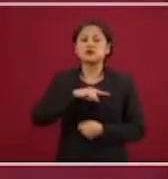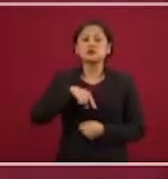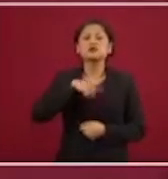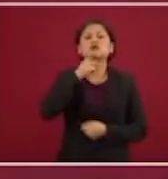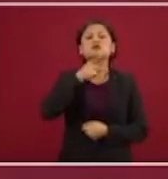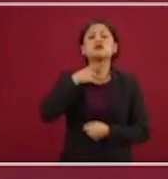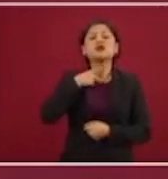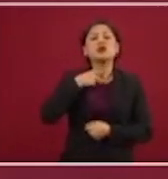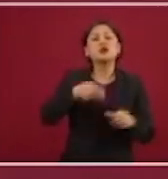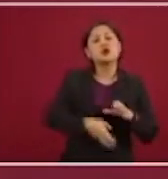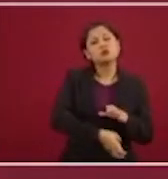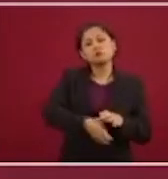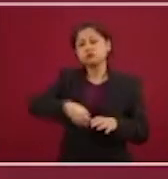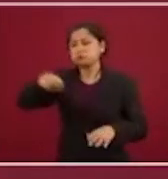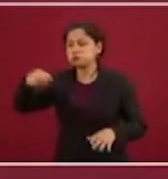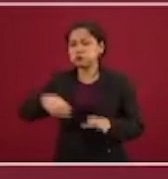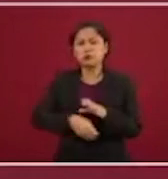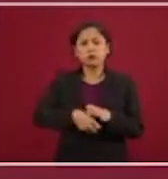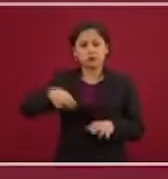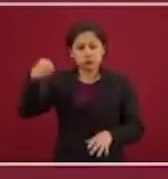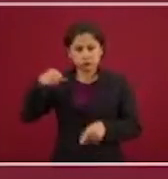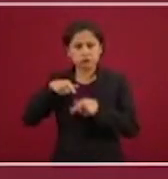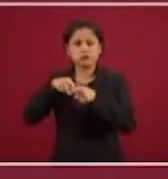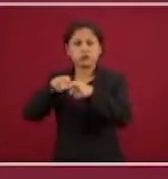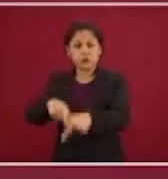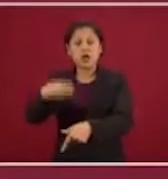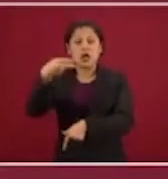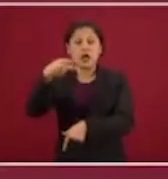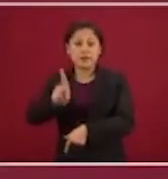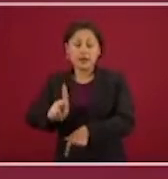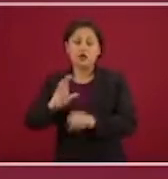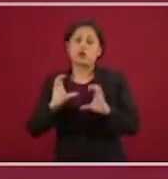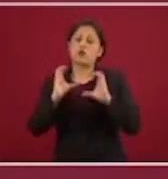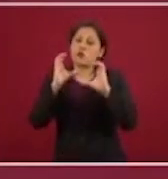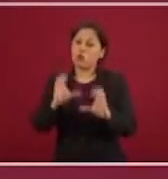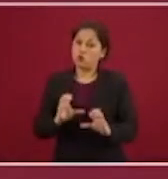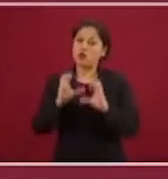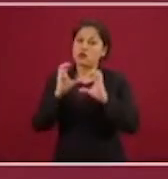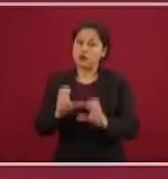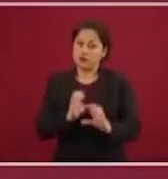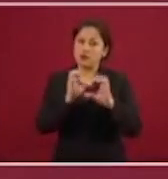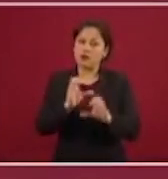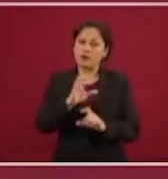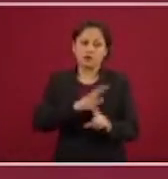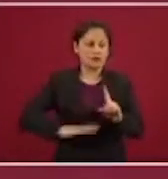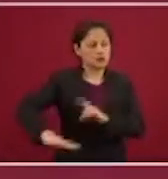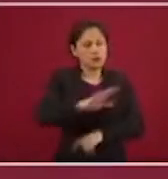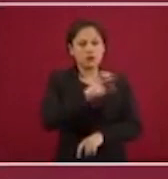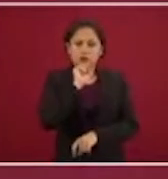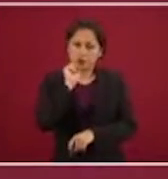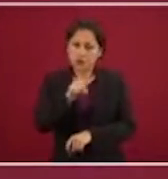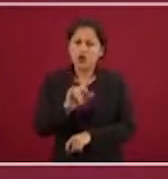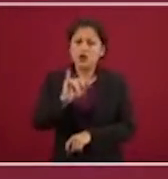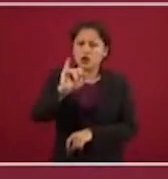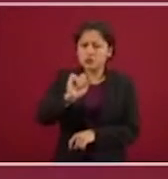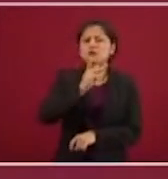petróleo, cuidando también nuestras reservas, porque se ha aumentado la producción